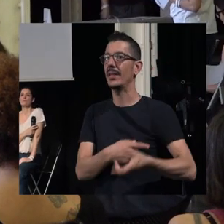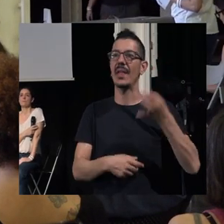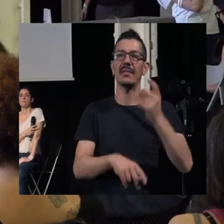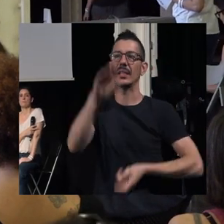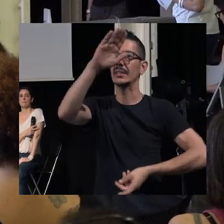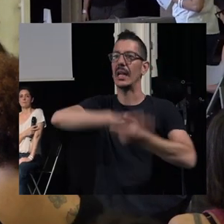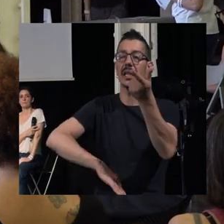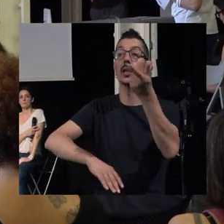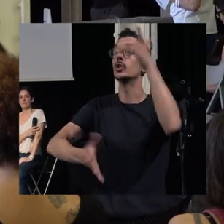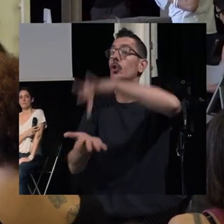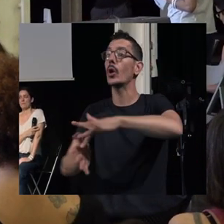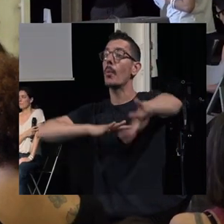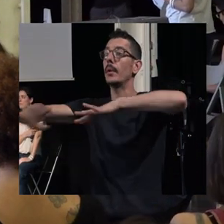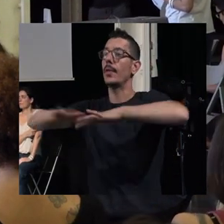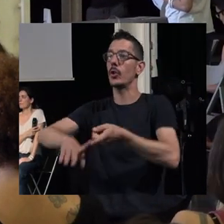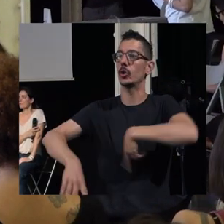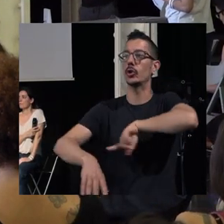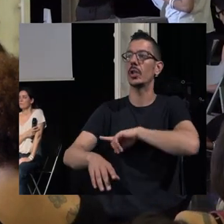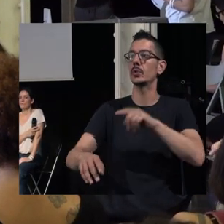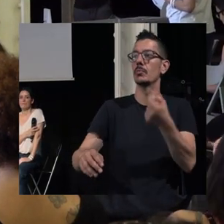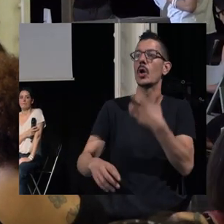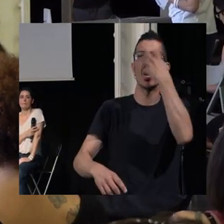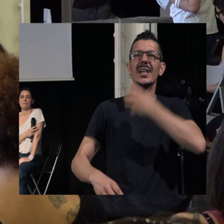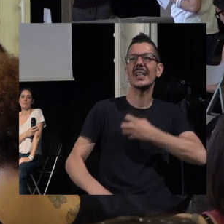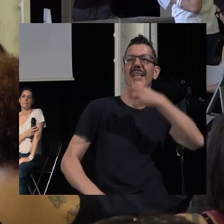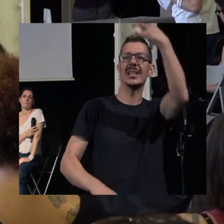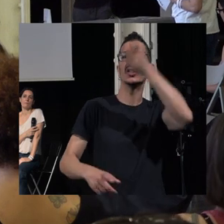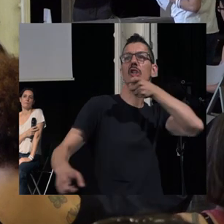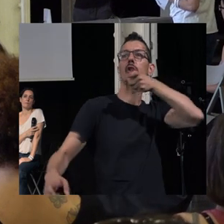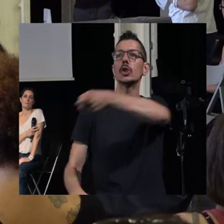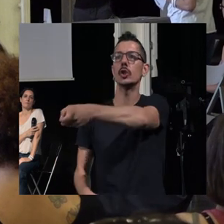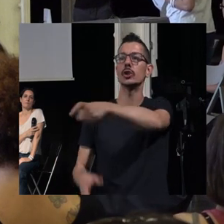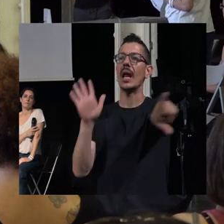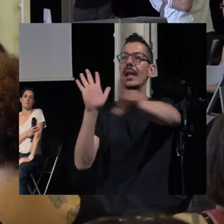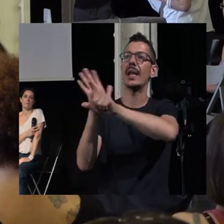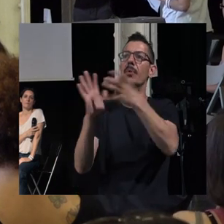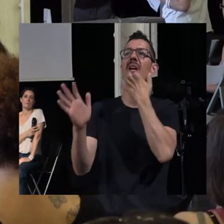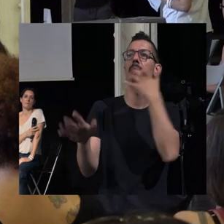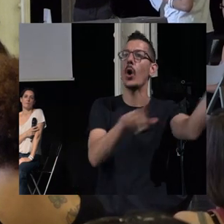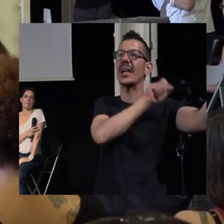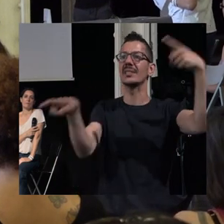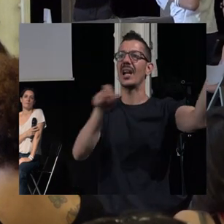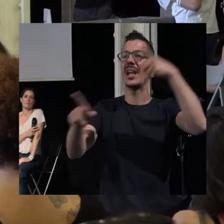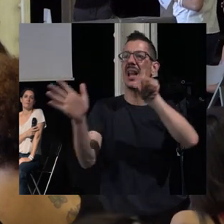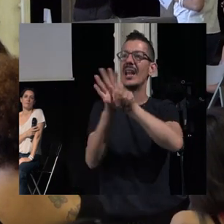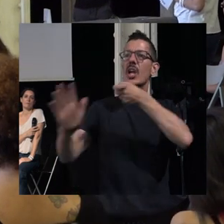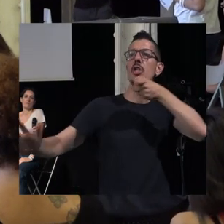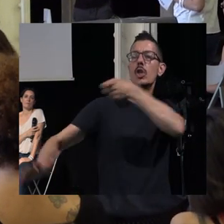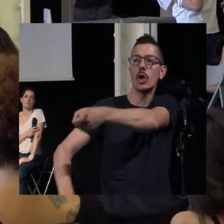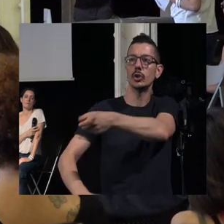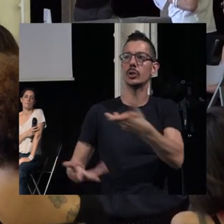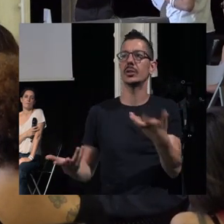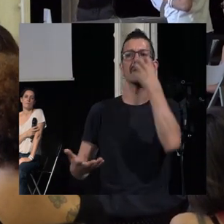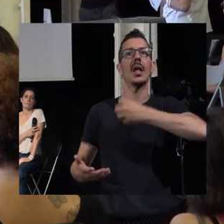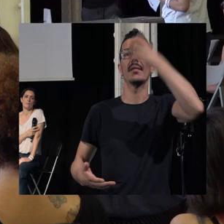cada vez que hay una movilización, deberíamos gritar en contra de la ley de extranjería. Creo que